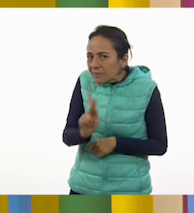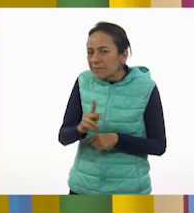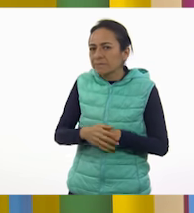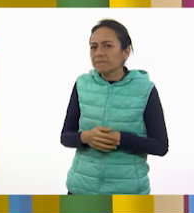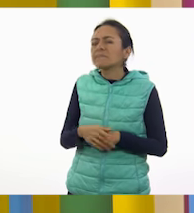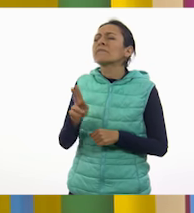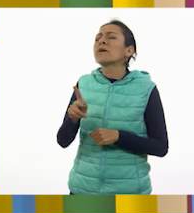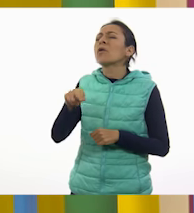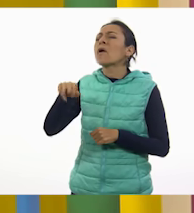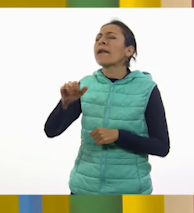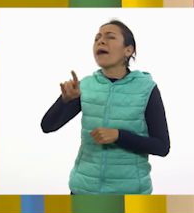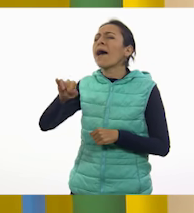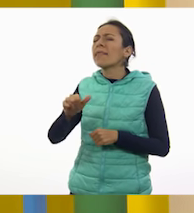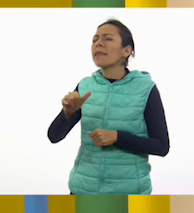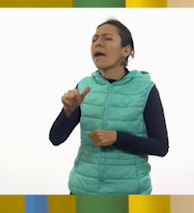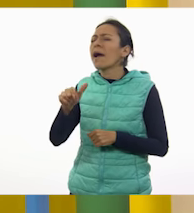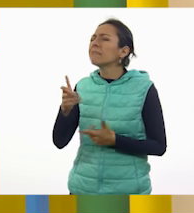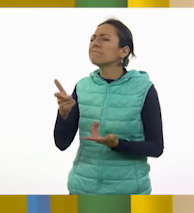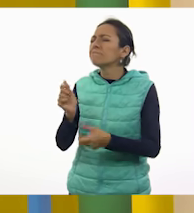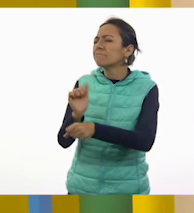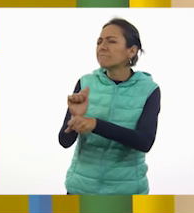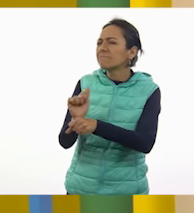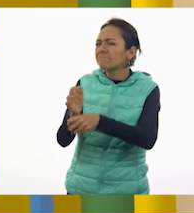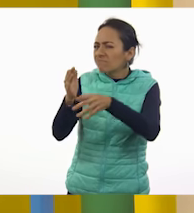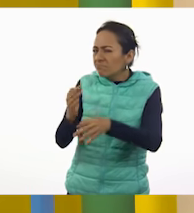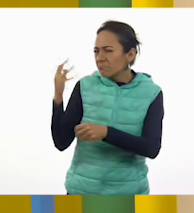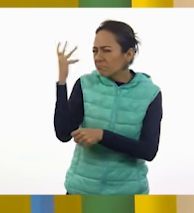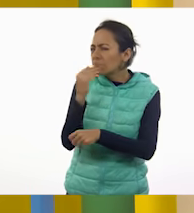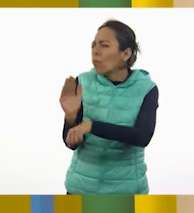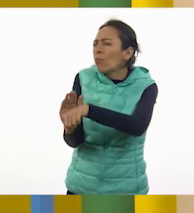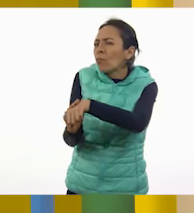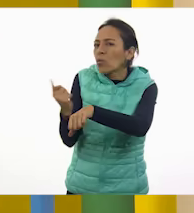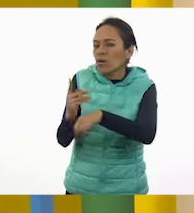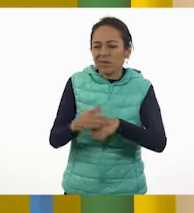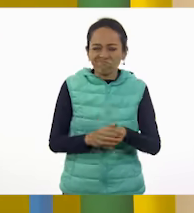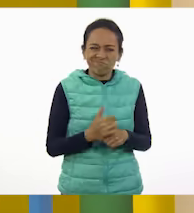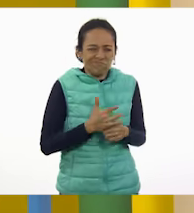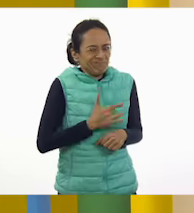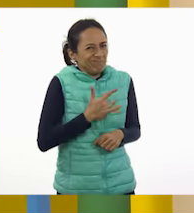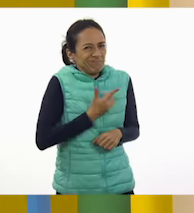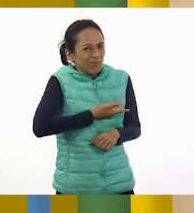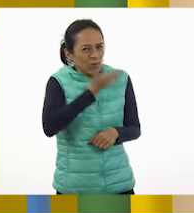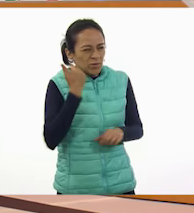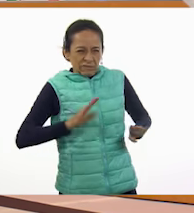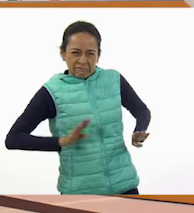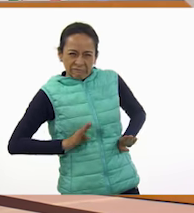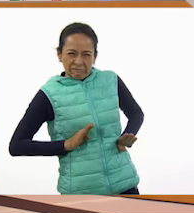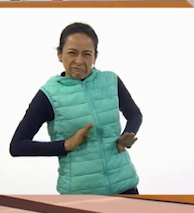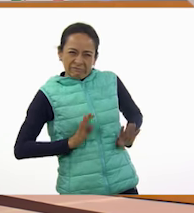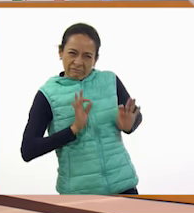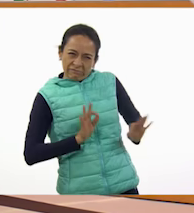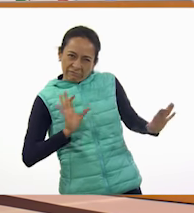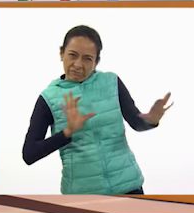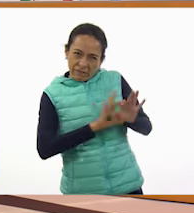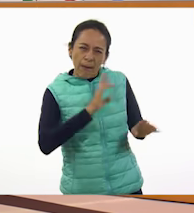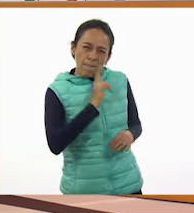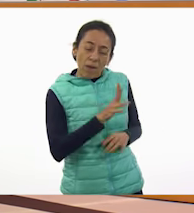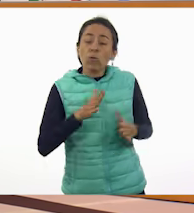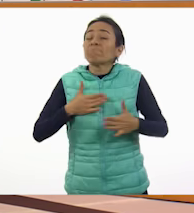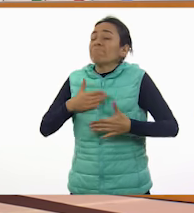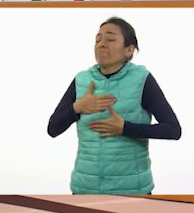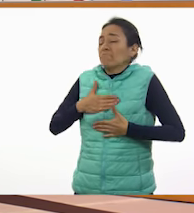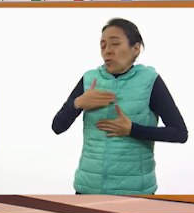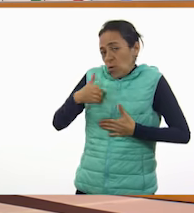Pues no sé, pero creo que le queda más el tipo. Yo tengo una teoría. Pero antes,